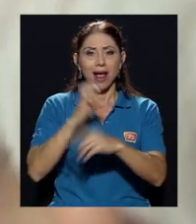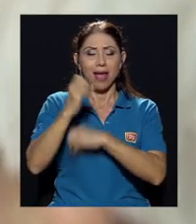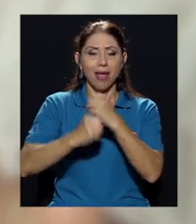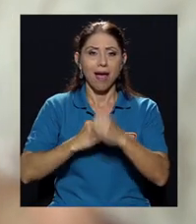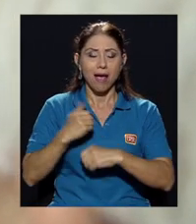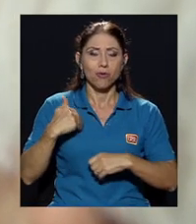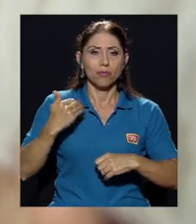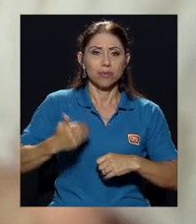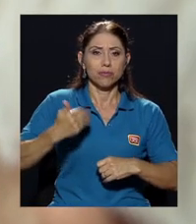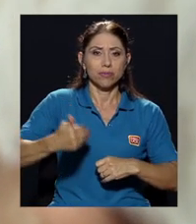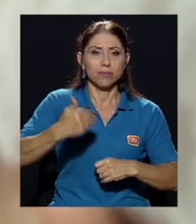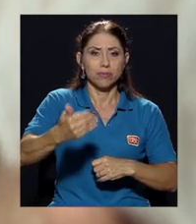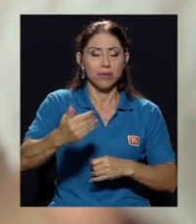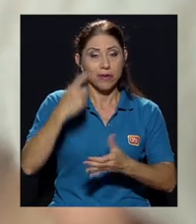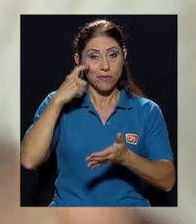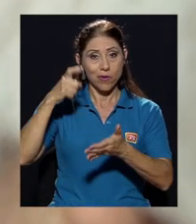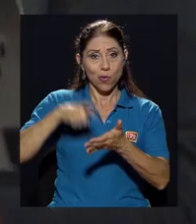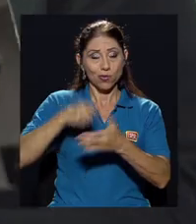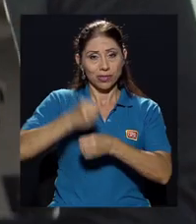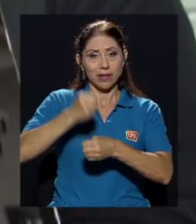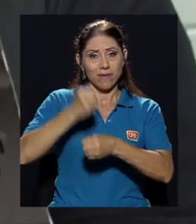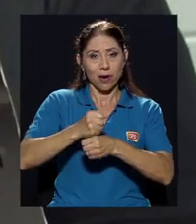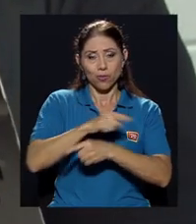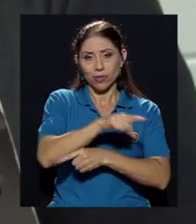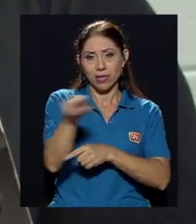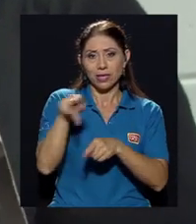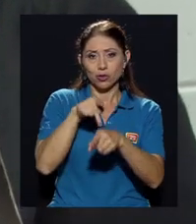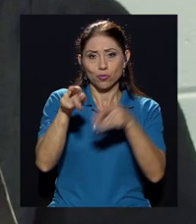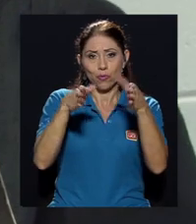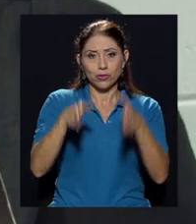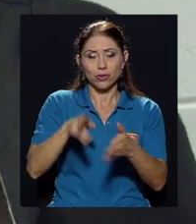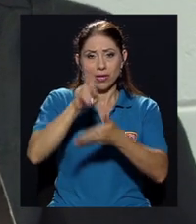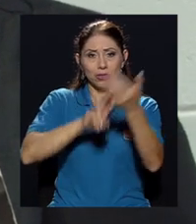y reconoce los aportes de estos profesionales de la Universidad